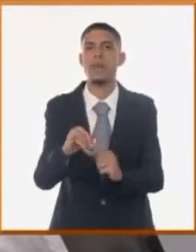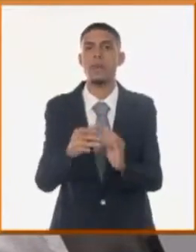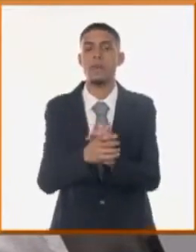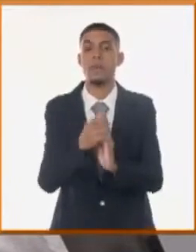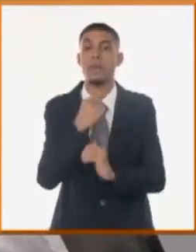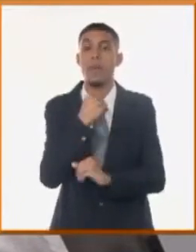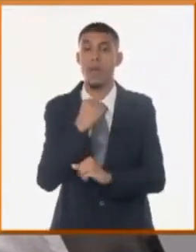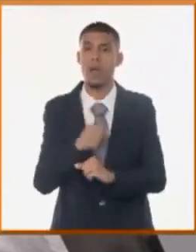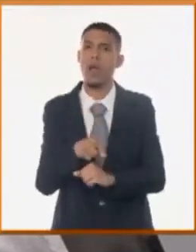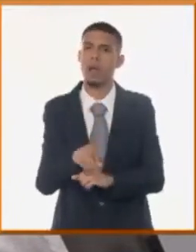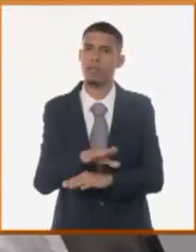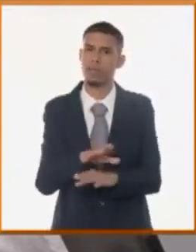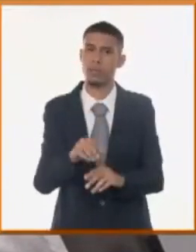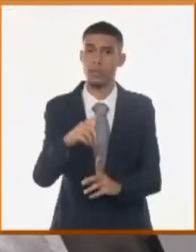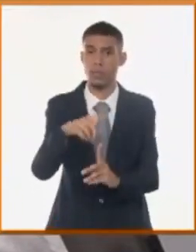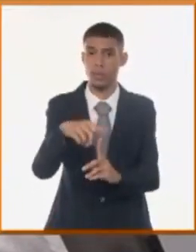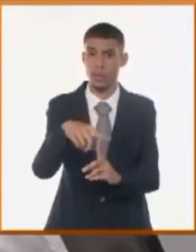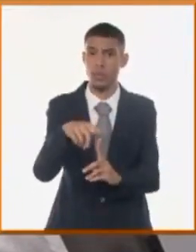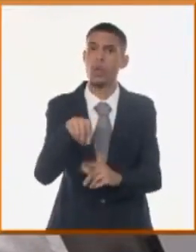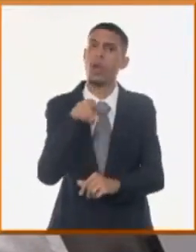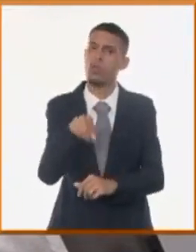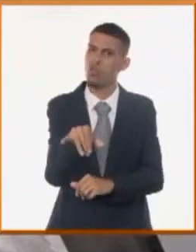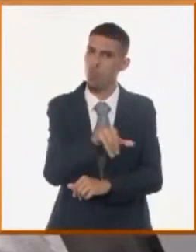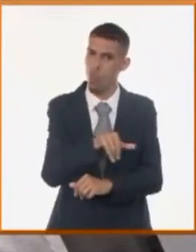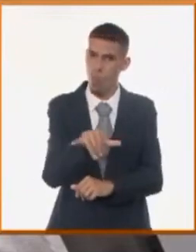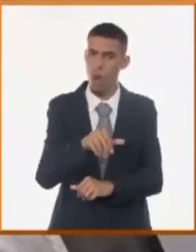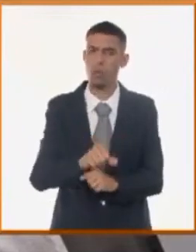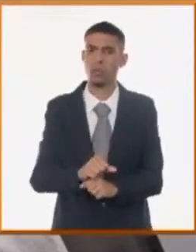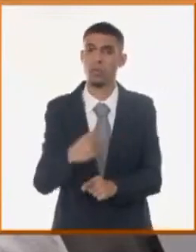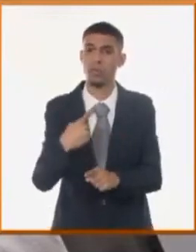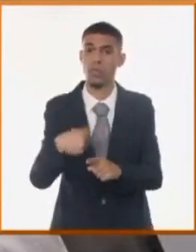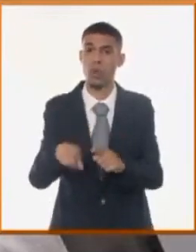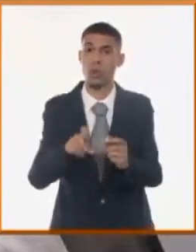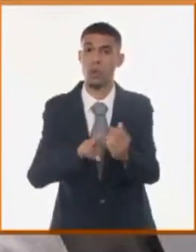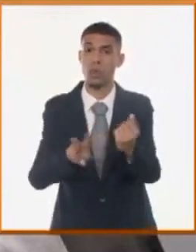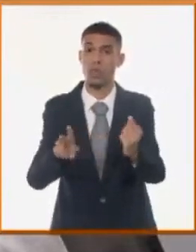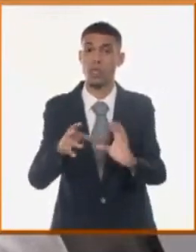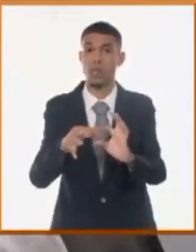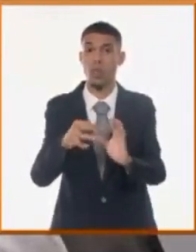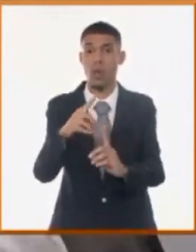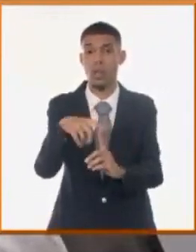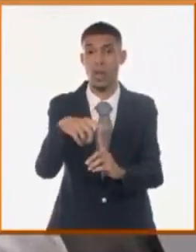a CISUR, y tenemos a Guantánamo, que se llama